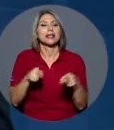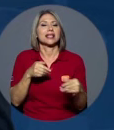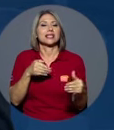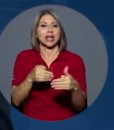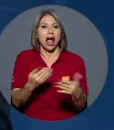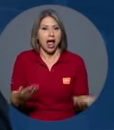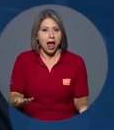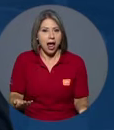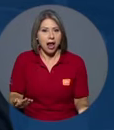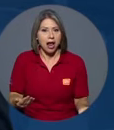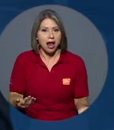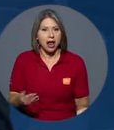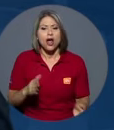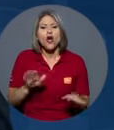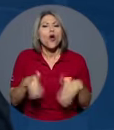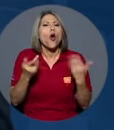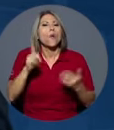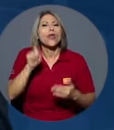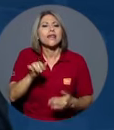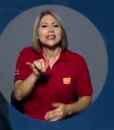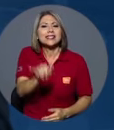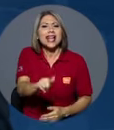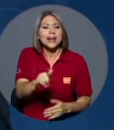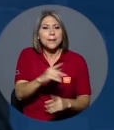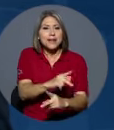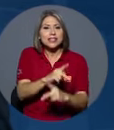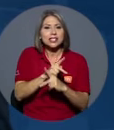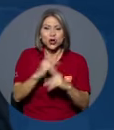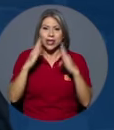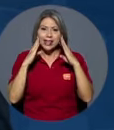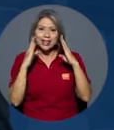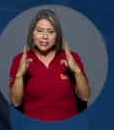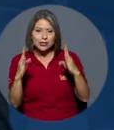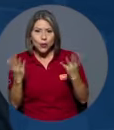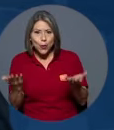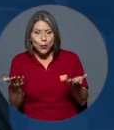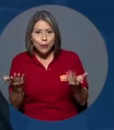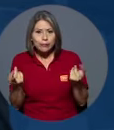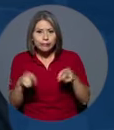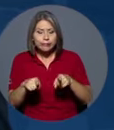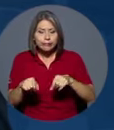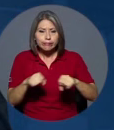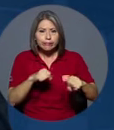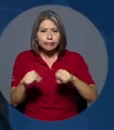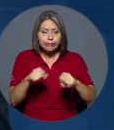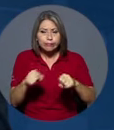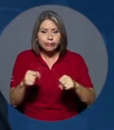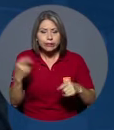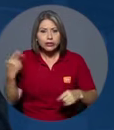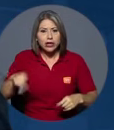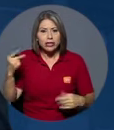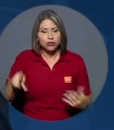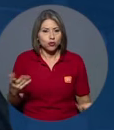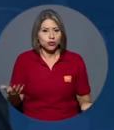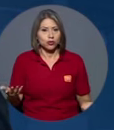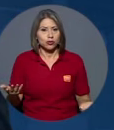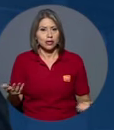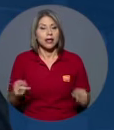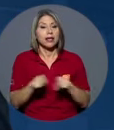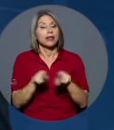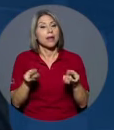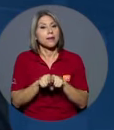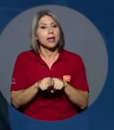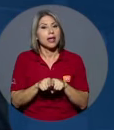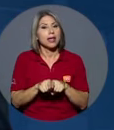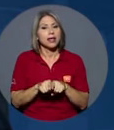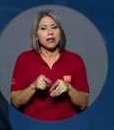El cómo debe ser la prevención y la atención del tema de la atención de riesgos, ¿verdad? Y